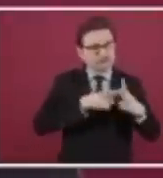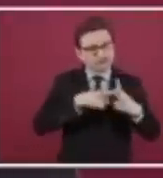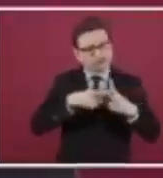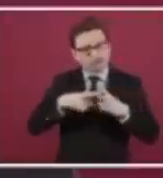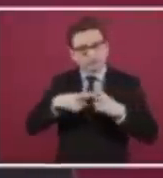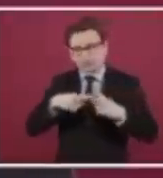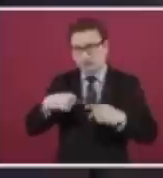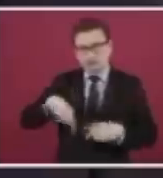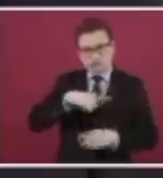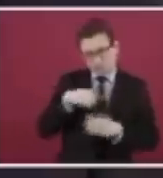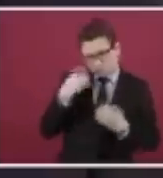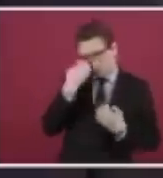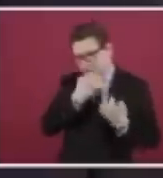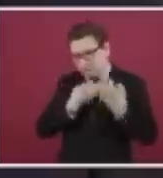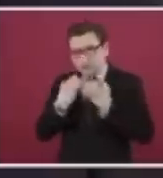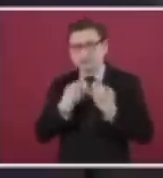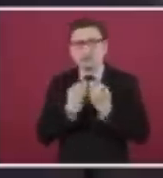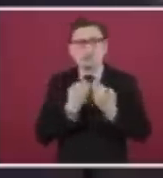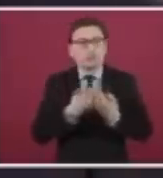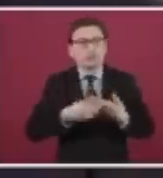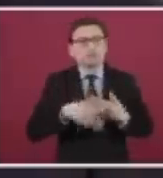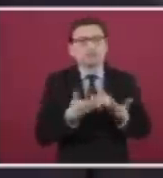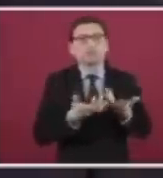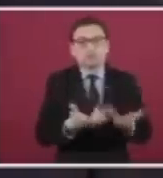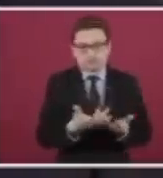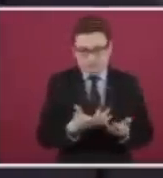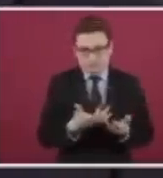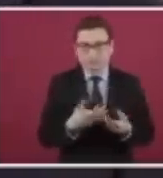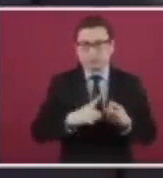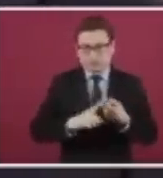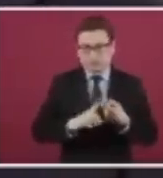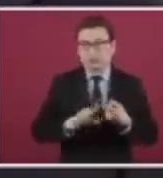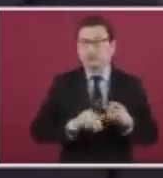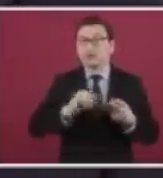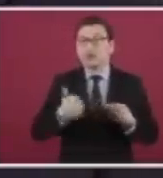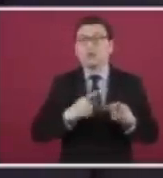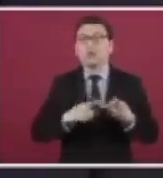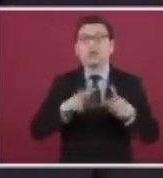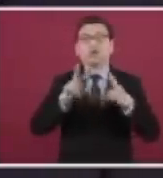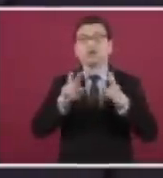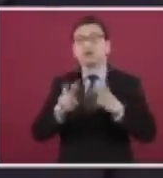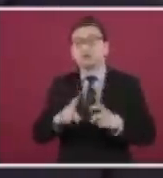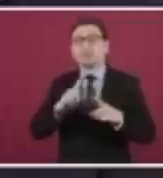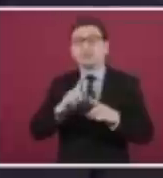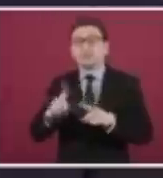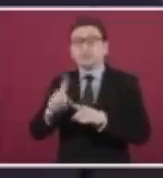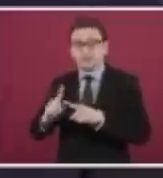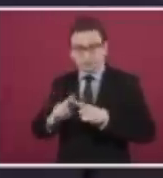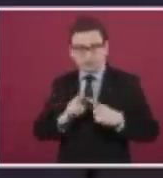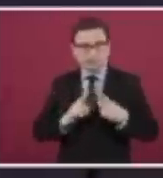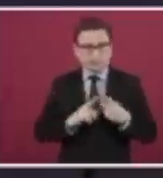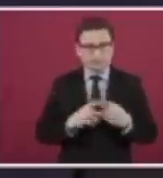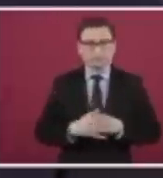hacer, además de eso, vemos temas